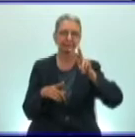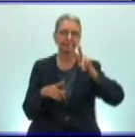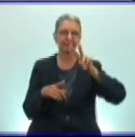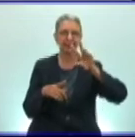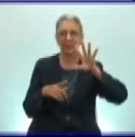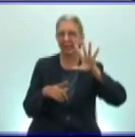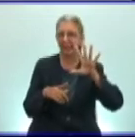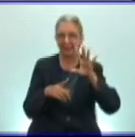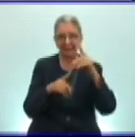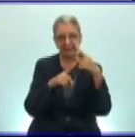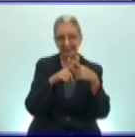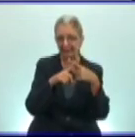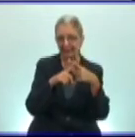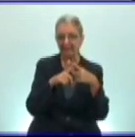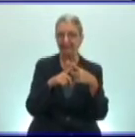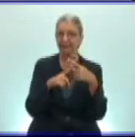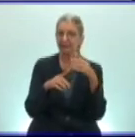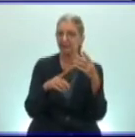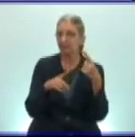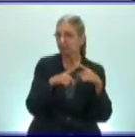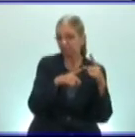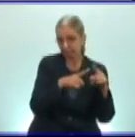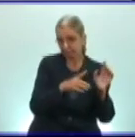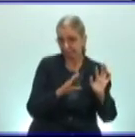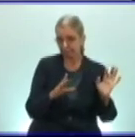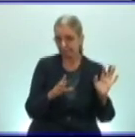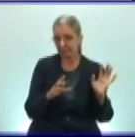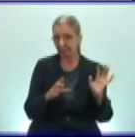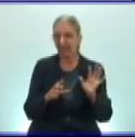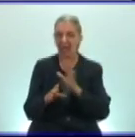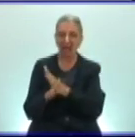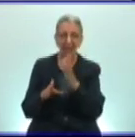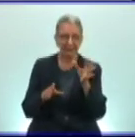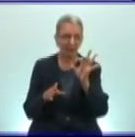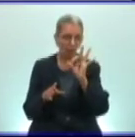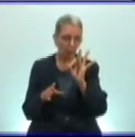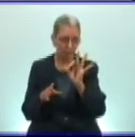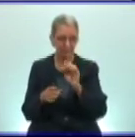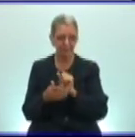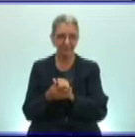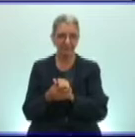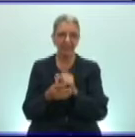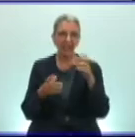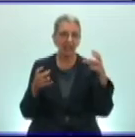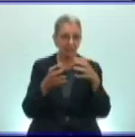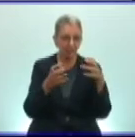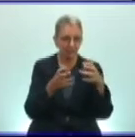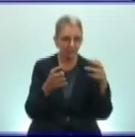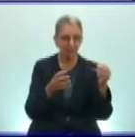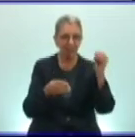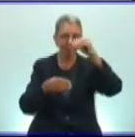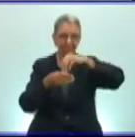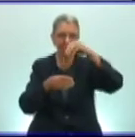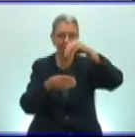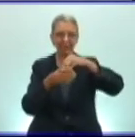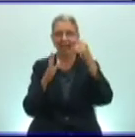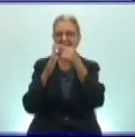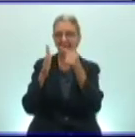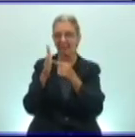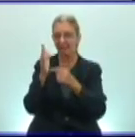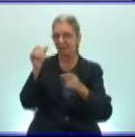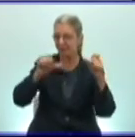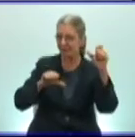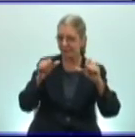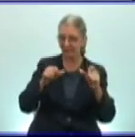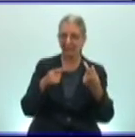son los grupos en los que se encuentran ubicados los elementos químicos. Observen por este lado